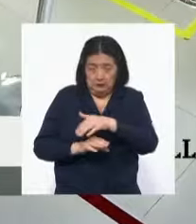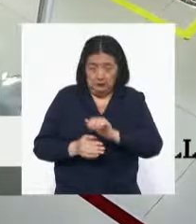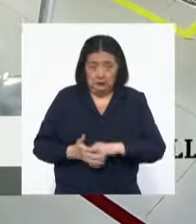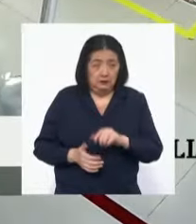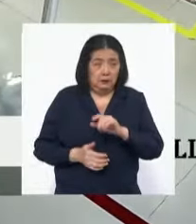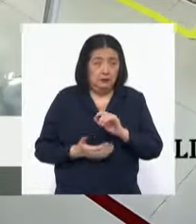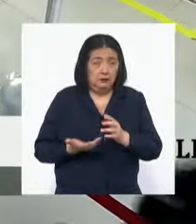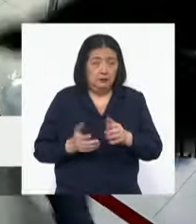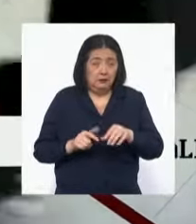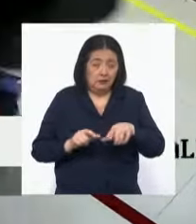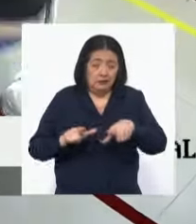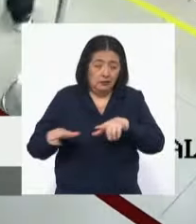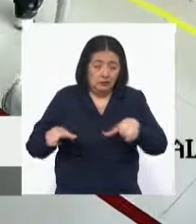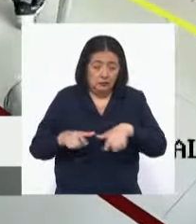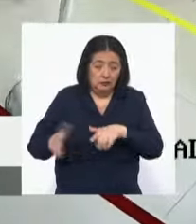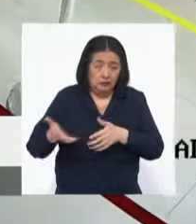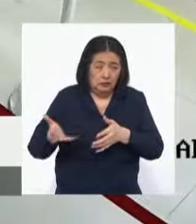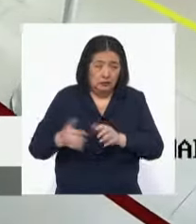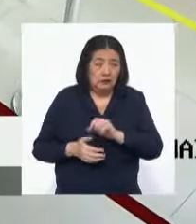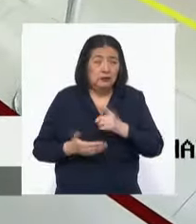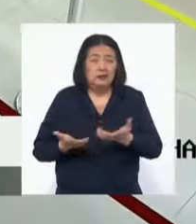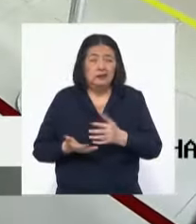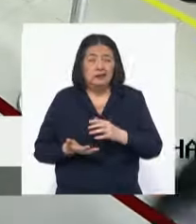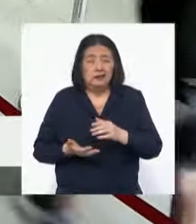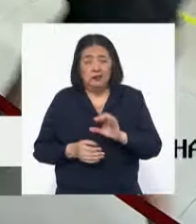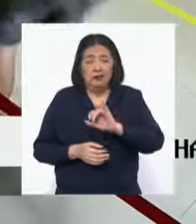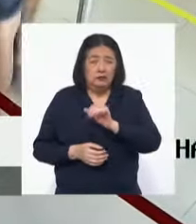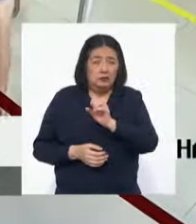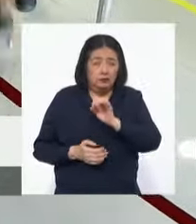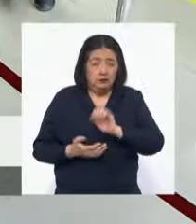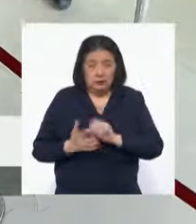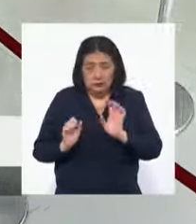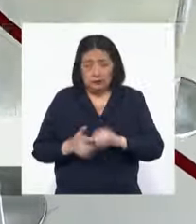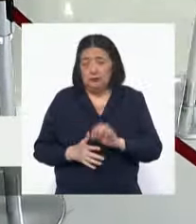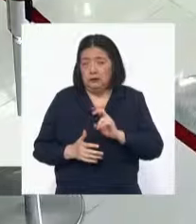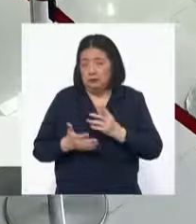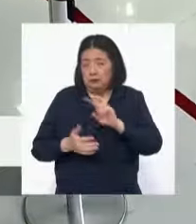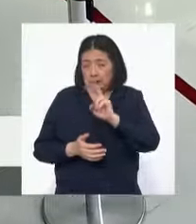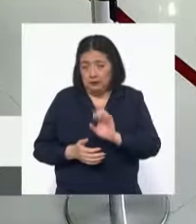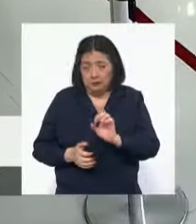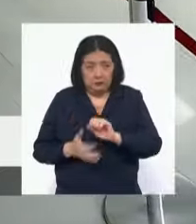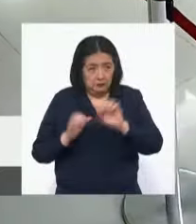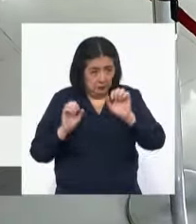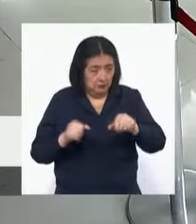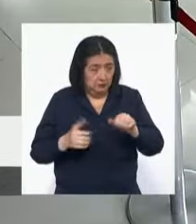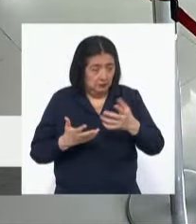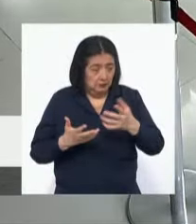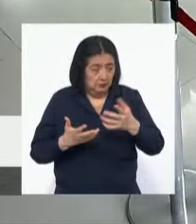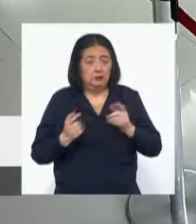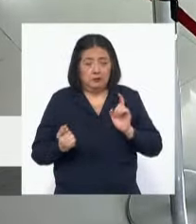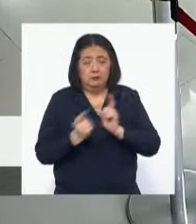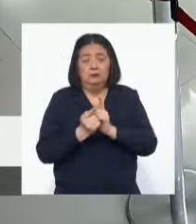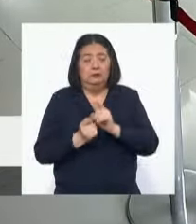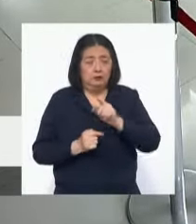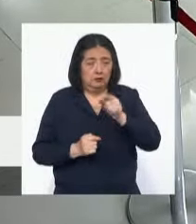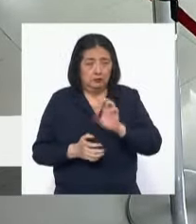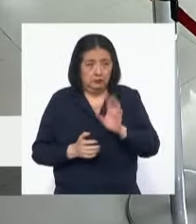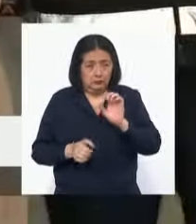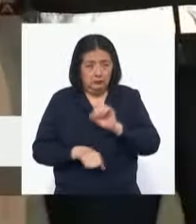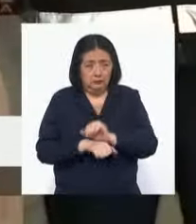la avenida José Carlos Mariátegui del asentamiento humano La Encantada, segunda etapa en Vía Salvador, ha podido ser ubicado y capturado